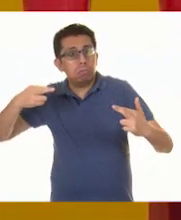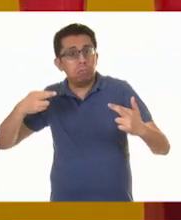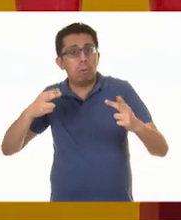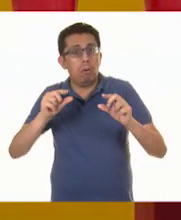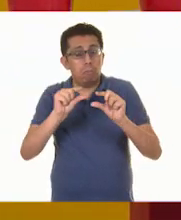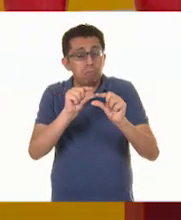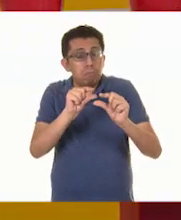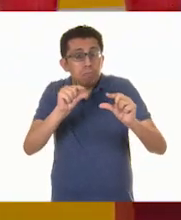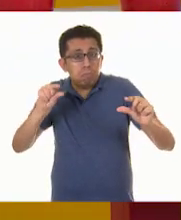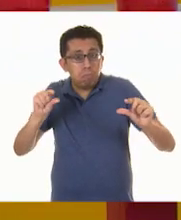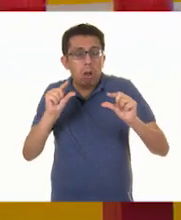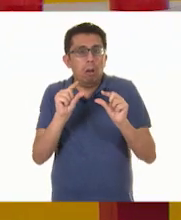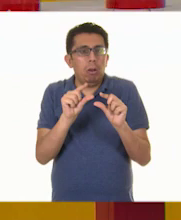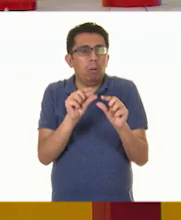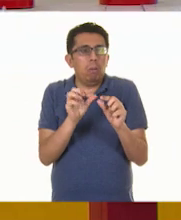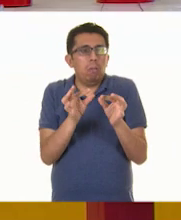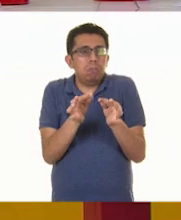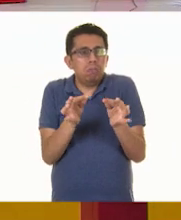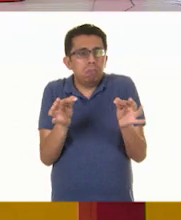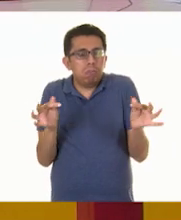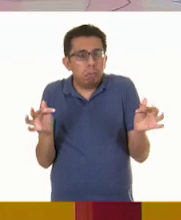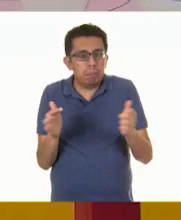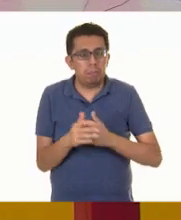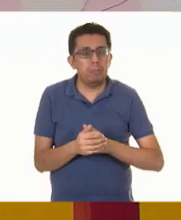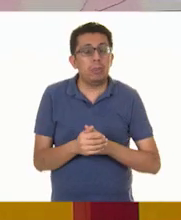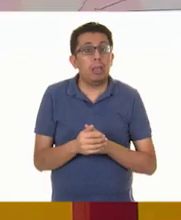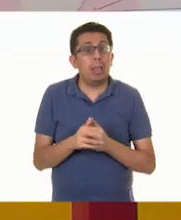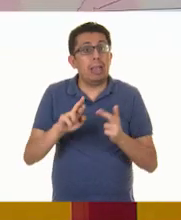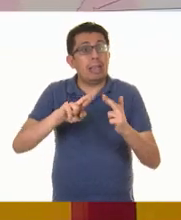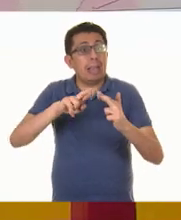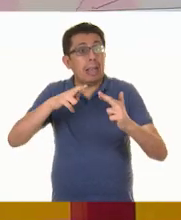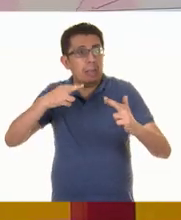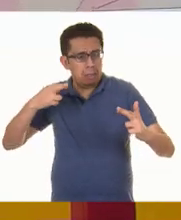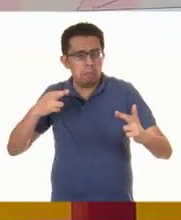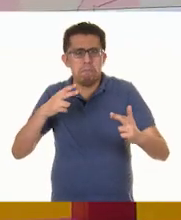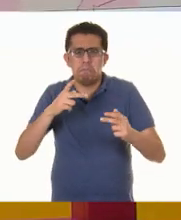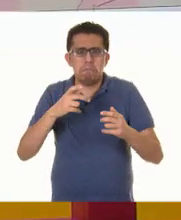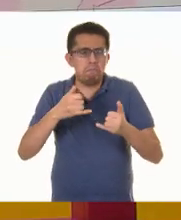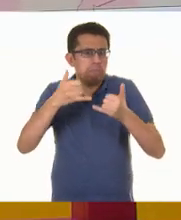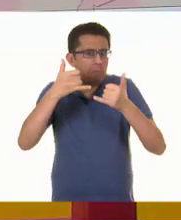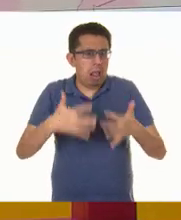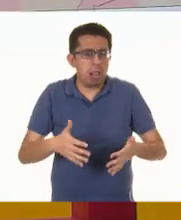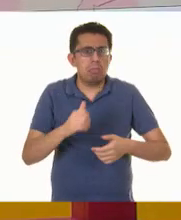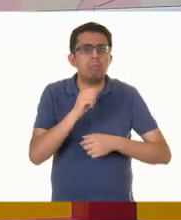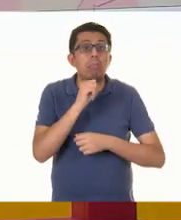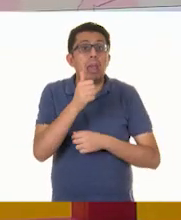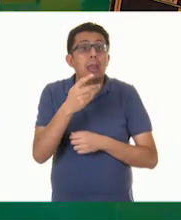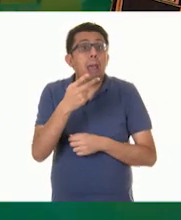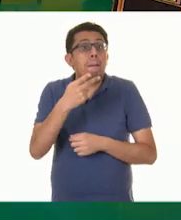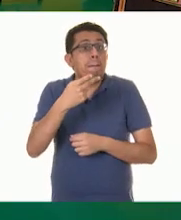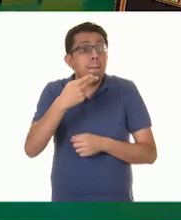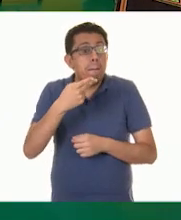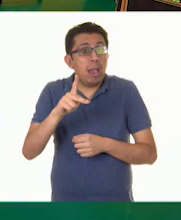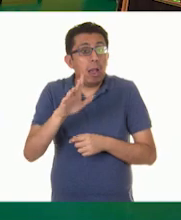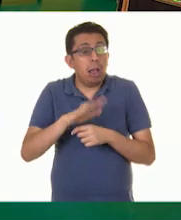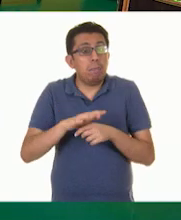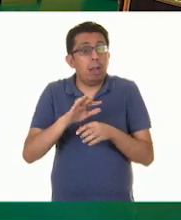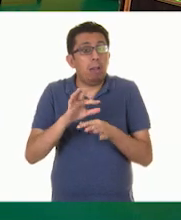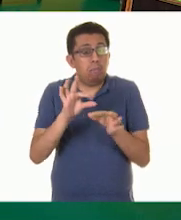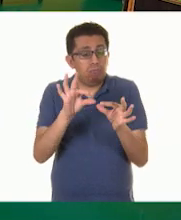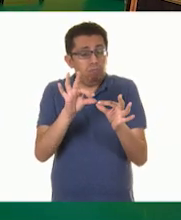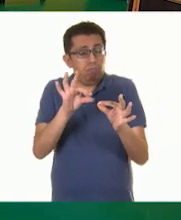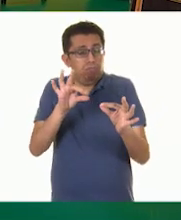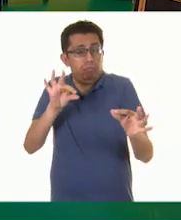mayor. El estambre, a pesar de que es muy ligero, es más grueso. Entonces tus ondas sonoras tienen que tener todavía